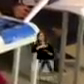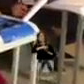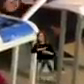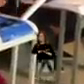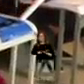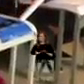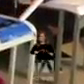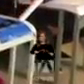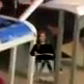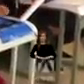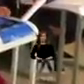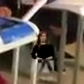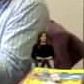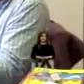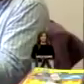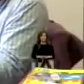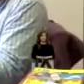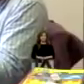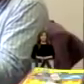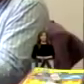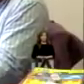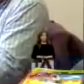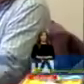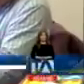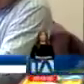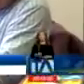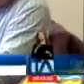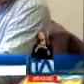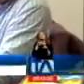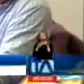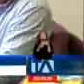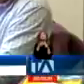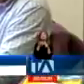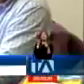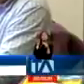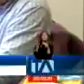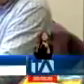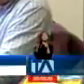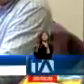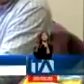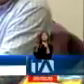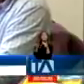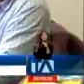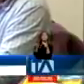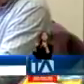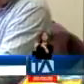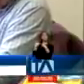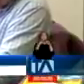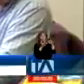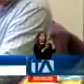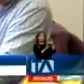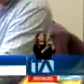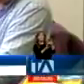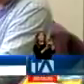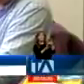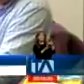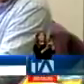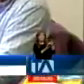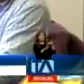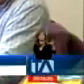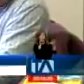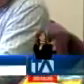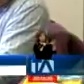de participación ciudadana. El punto de fondo es que las facultades del Consejo de Participación, sobre todo las de